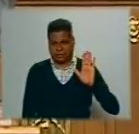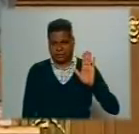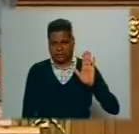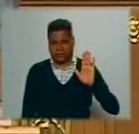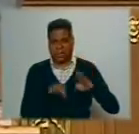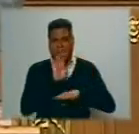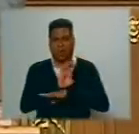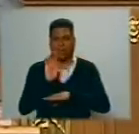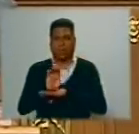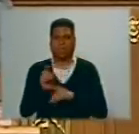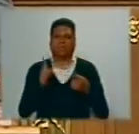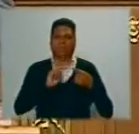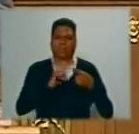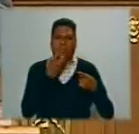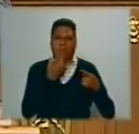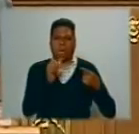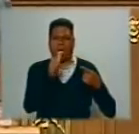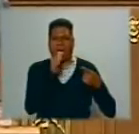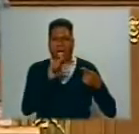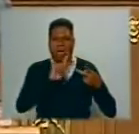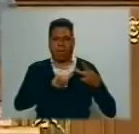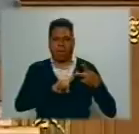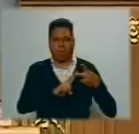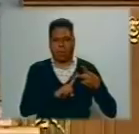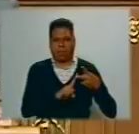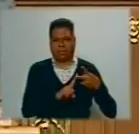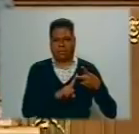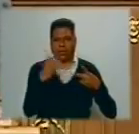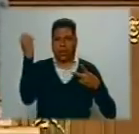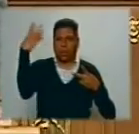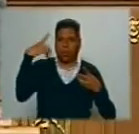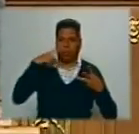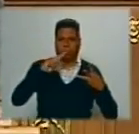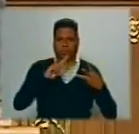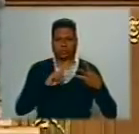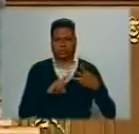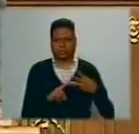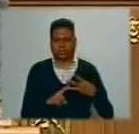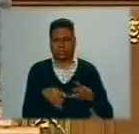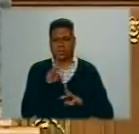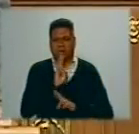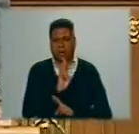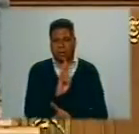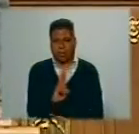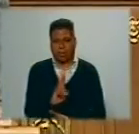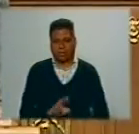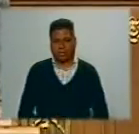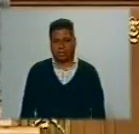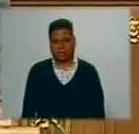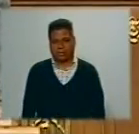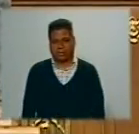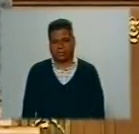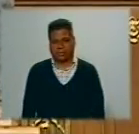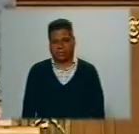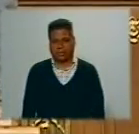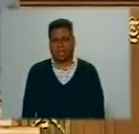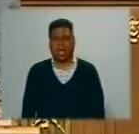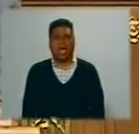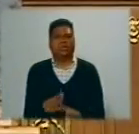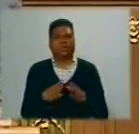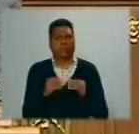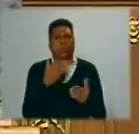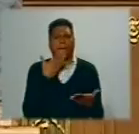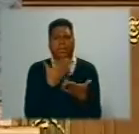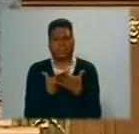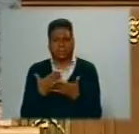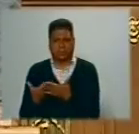en el acceso a los bienes y servicios, damos respuesta a un clamor muy